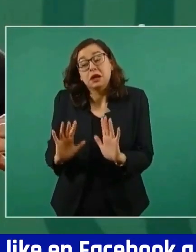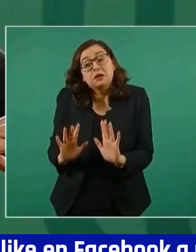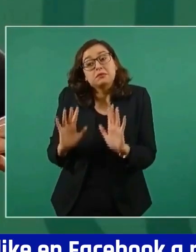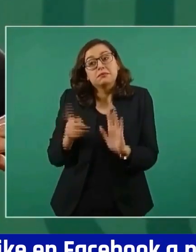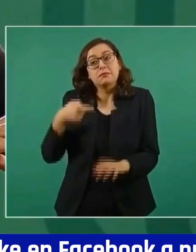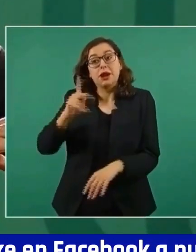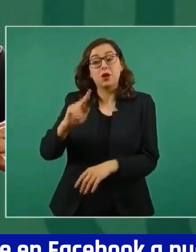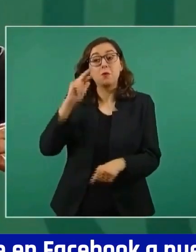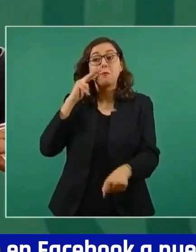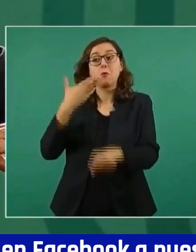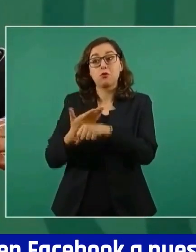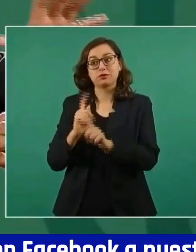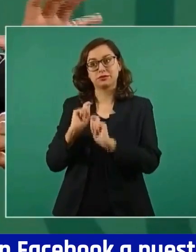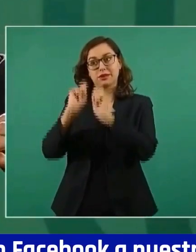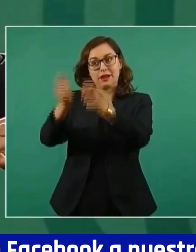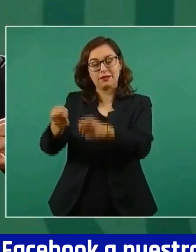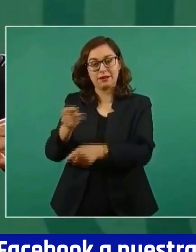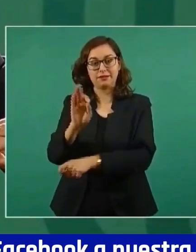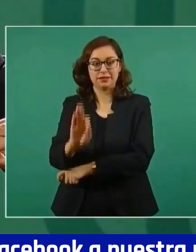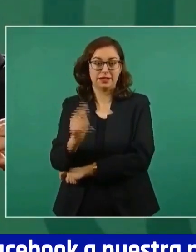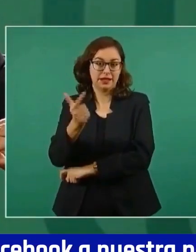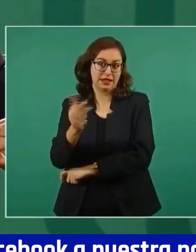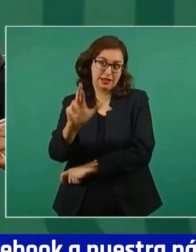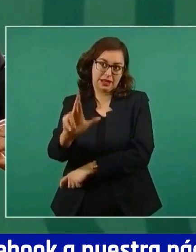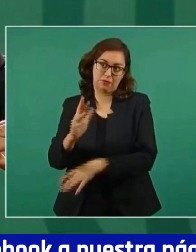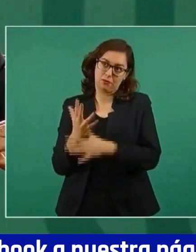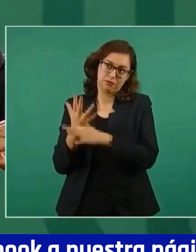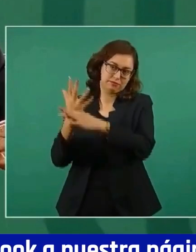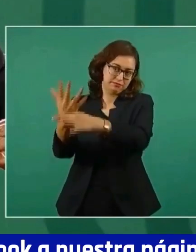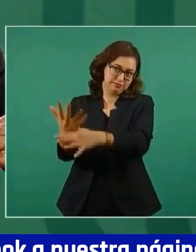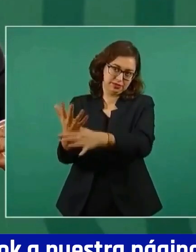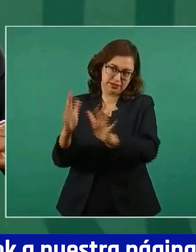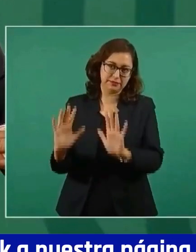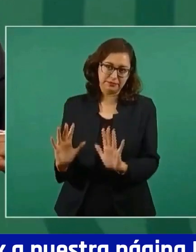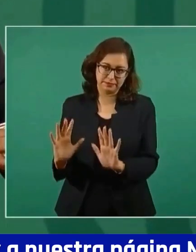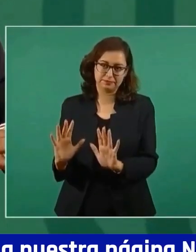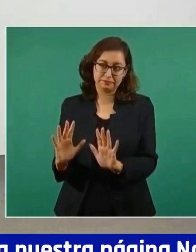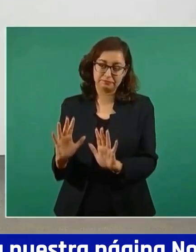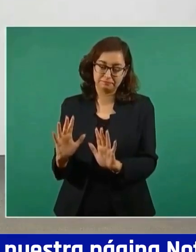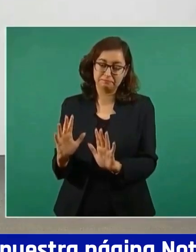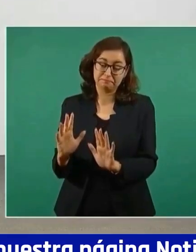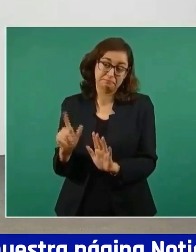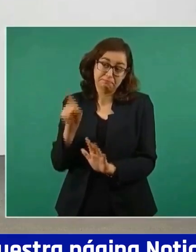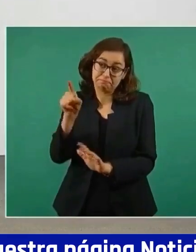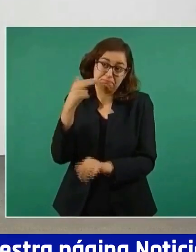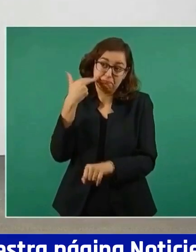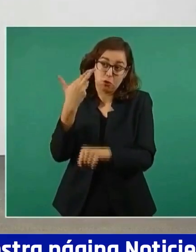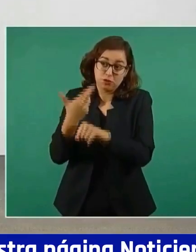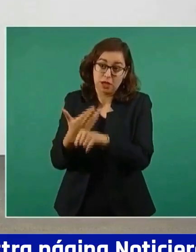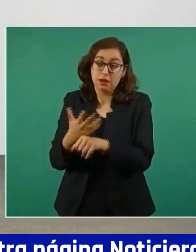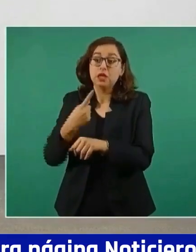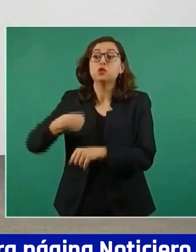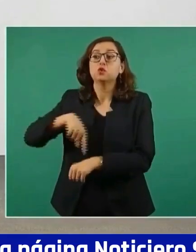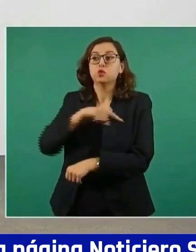y decirle a los familiares que nosotros vamos a estar pendientes para que se haga justicia.